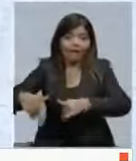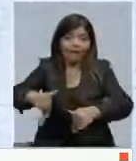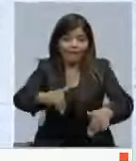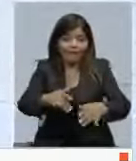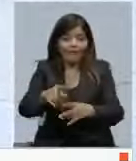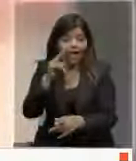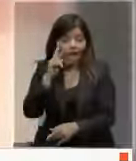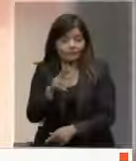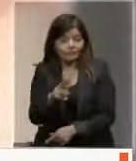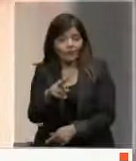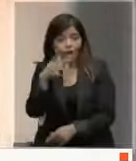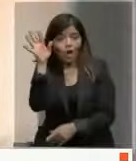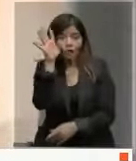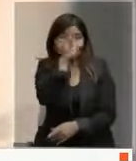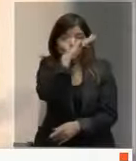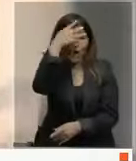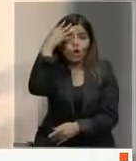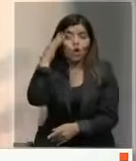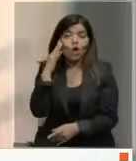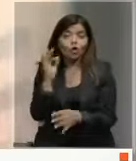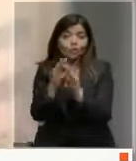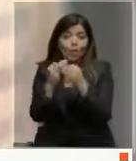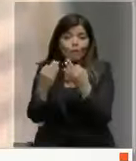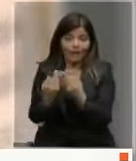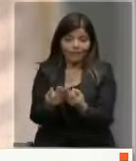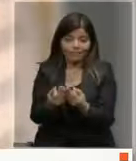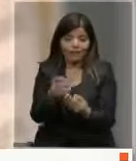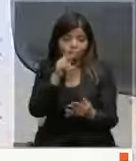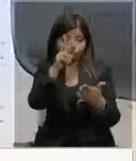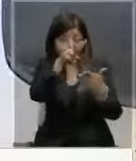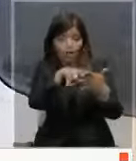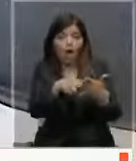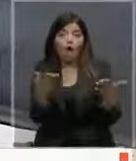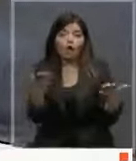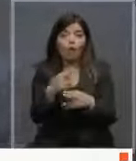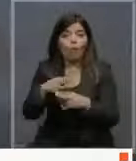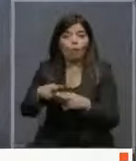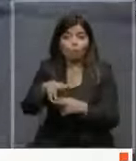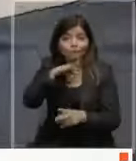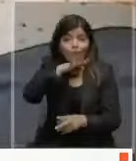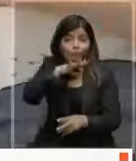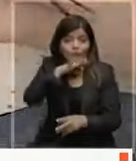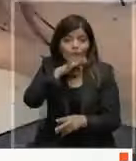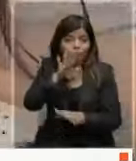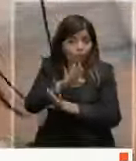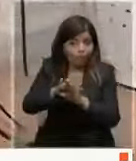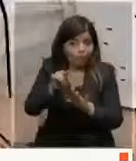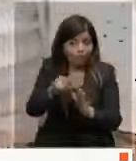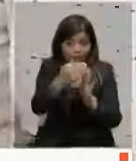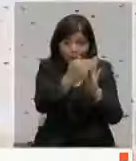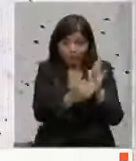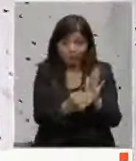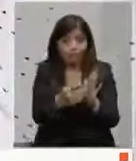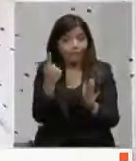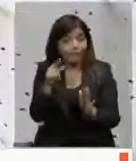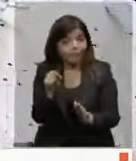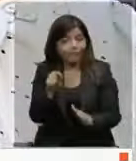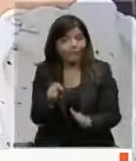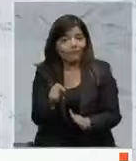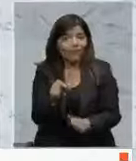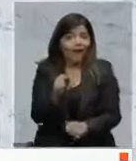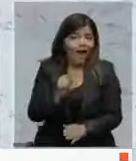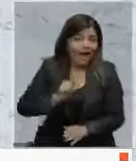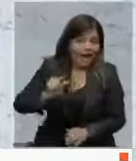vista una tintura completa que cuenta incluso con instrucciones y precauciones pero una vez más se cumple el dicho que lo barato